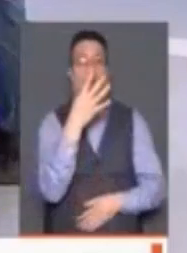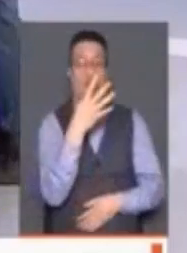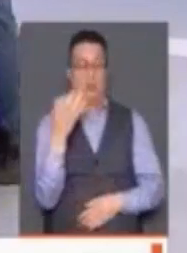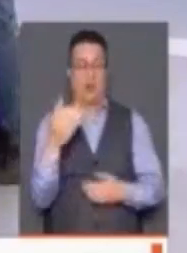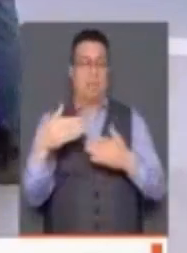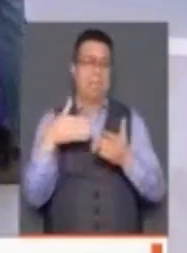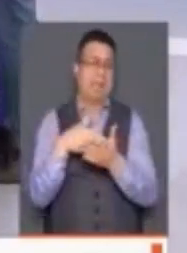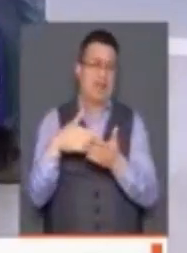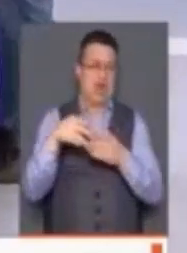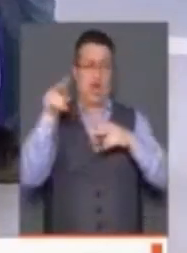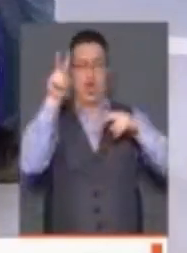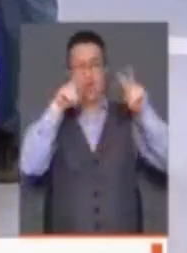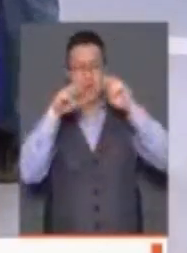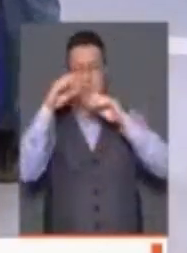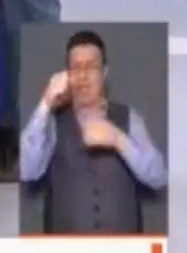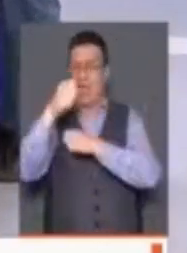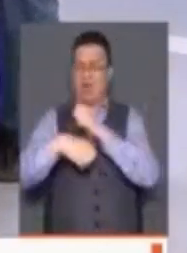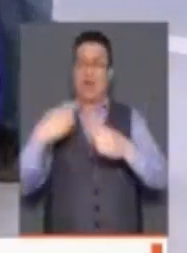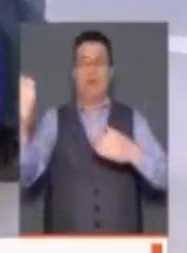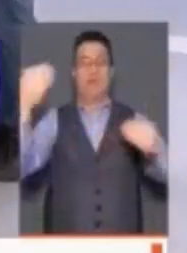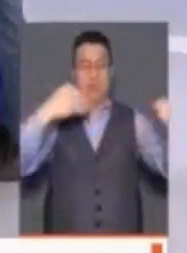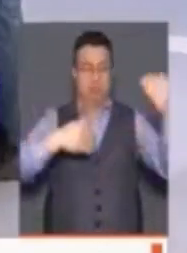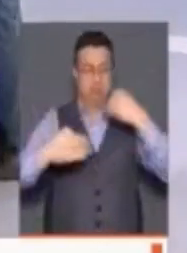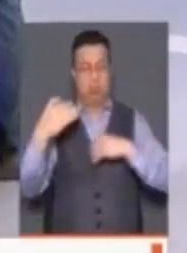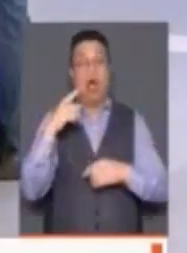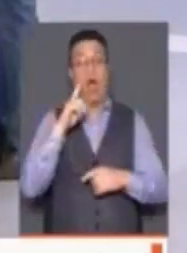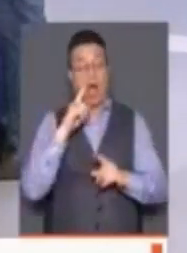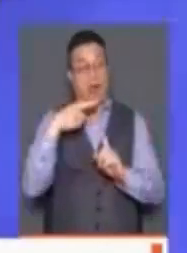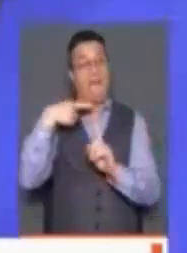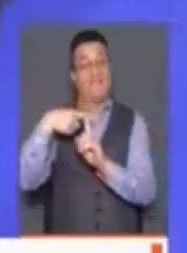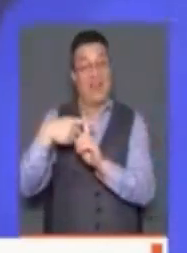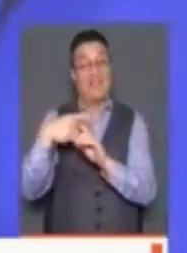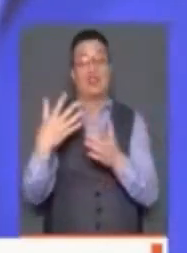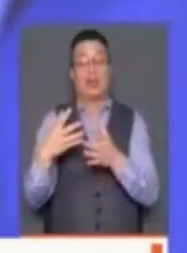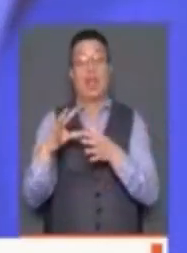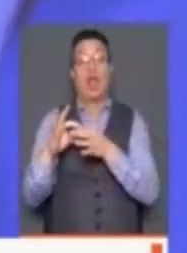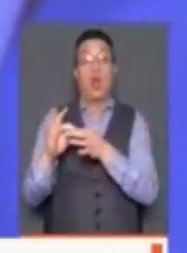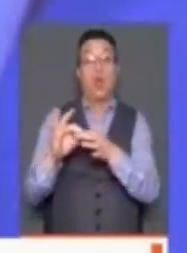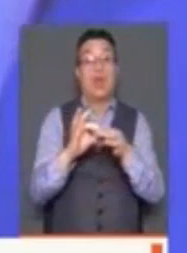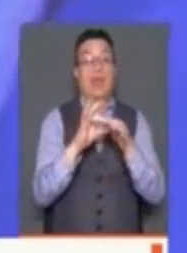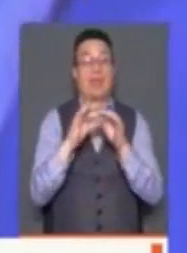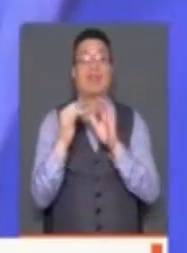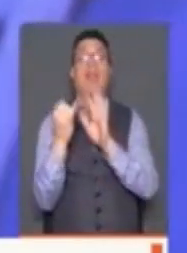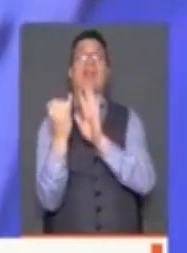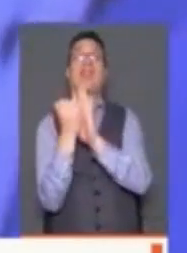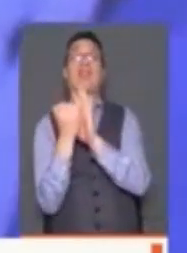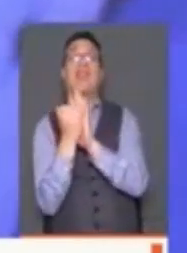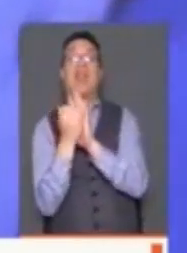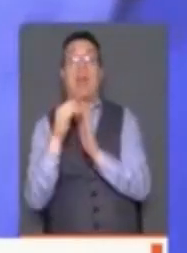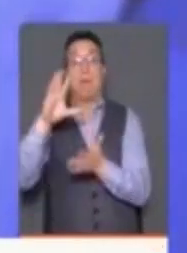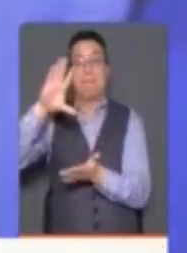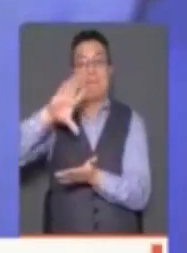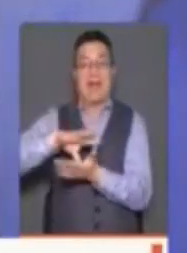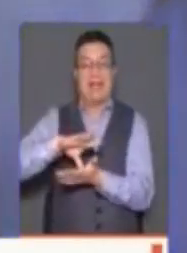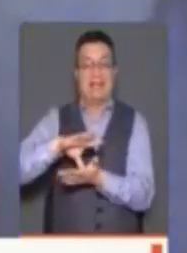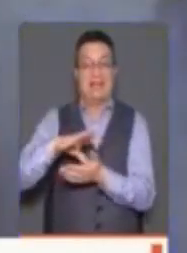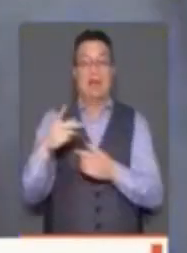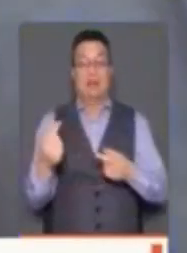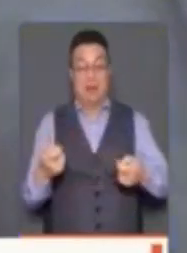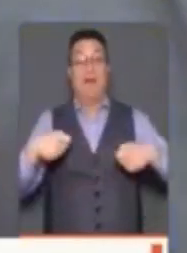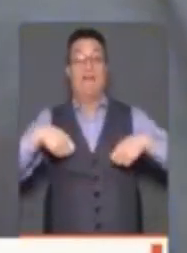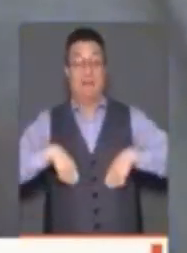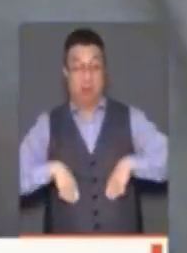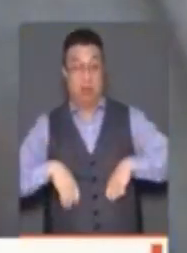turistas Exactamente. Todos los años. Pero hay beneficios intangibles, que es la unidad y la identidad del país. O sea, hay beneficios monetarios uh-huh. y hay